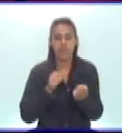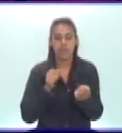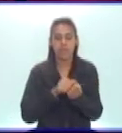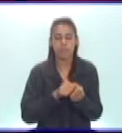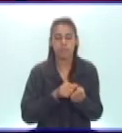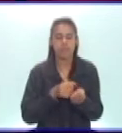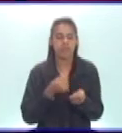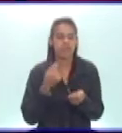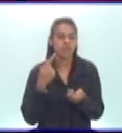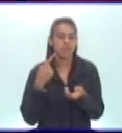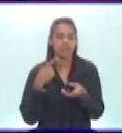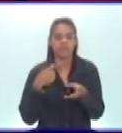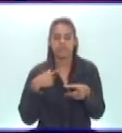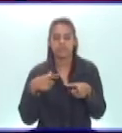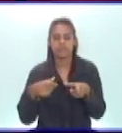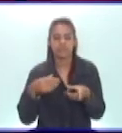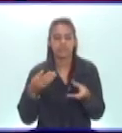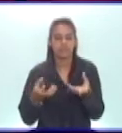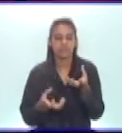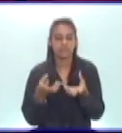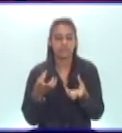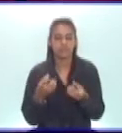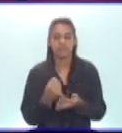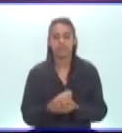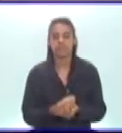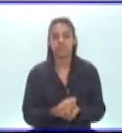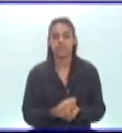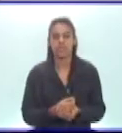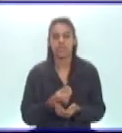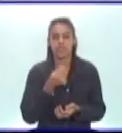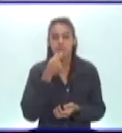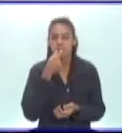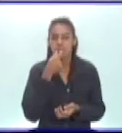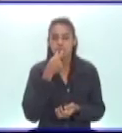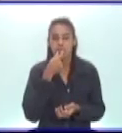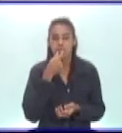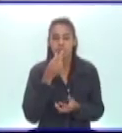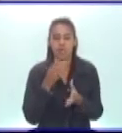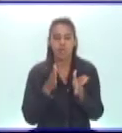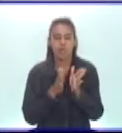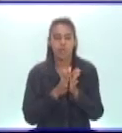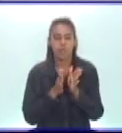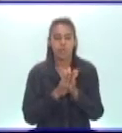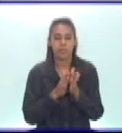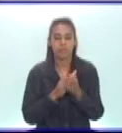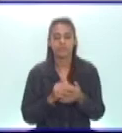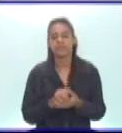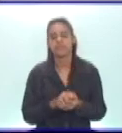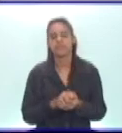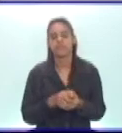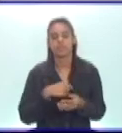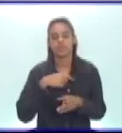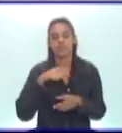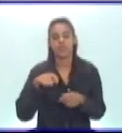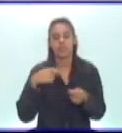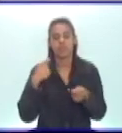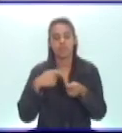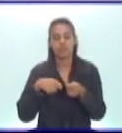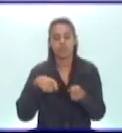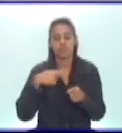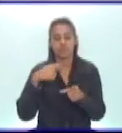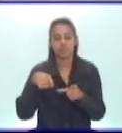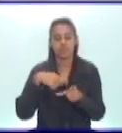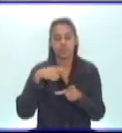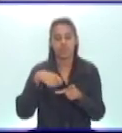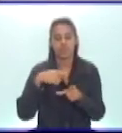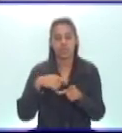escuchar sonido que el niño puede detectar. También un silbato que se utiliza en el cumpleaños, o el remover de la cuchara en el vaso, que